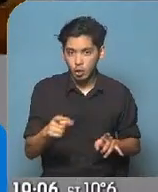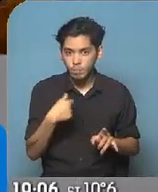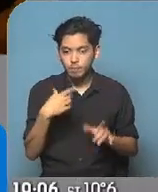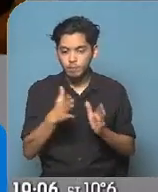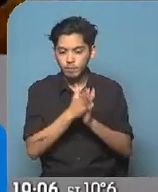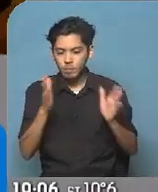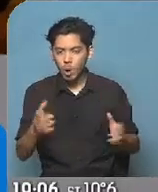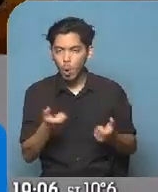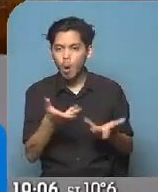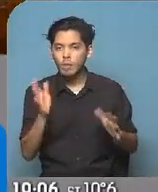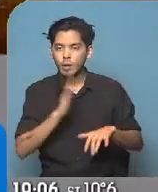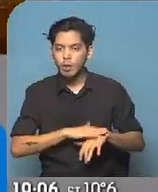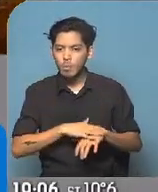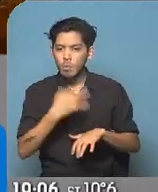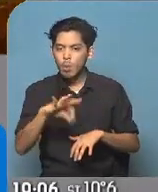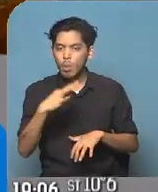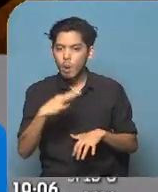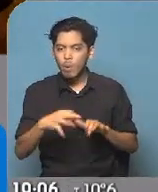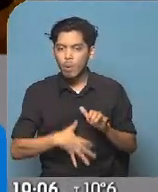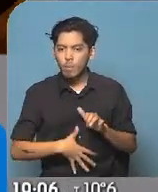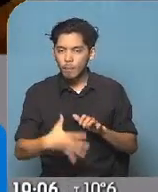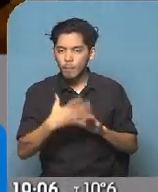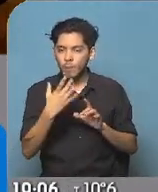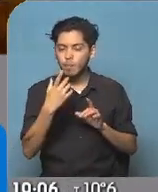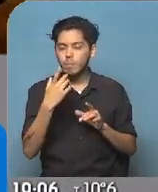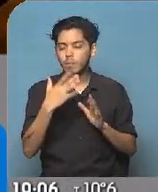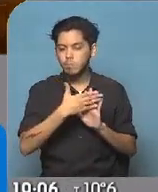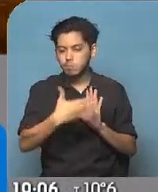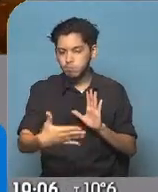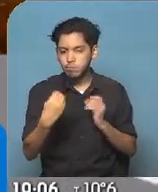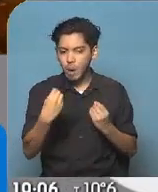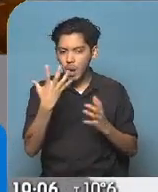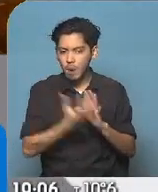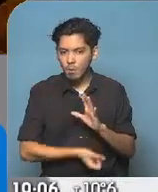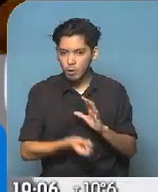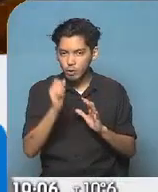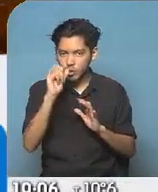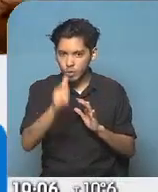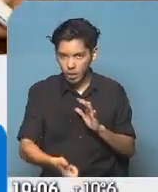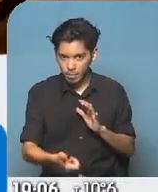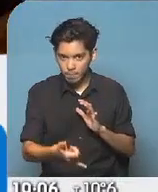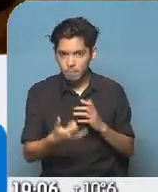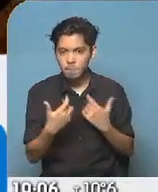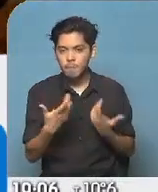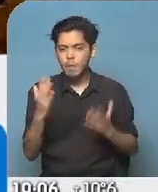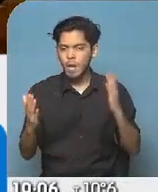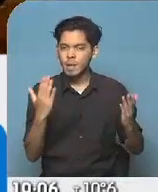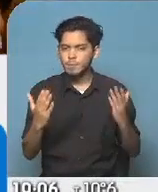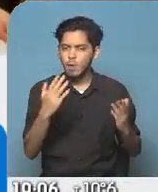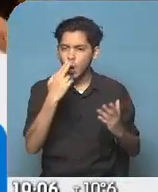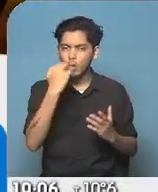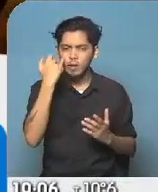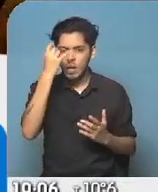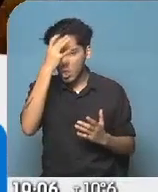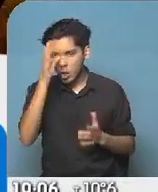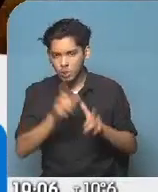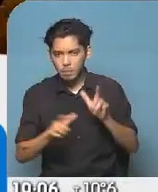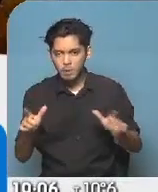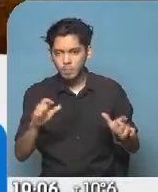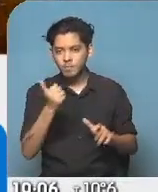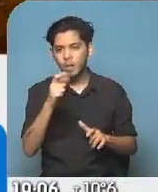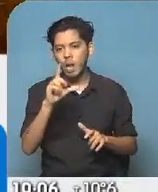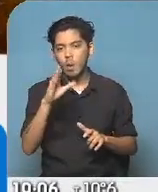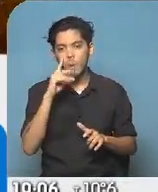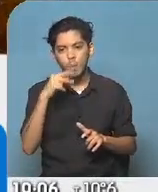para la interrupción voluntaria del embarazo por allí pasan las discusiones principales les digo hay entre 11 y 12 pero claro que al vino fue